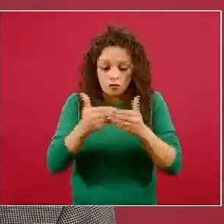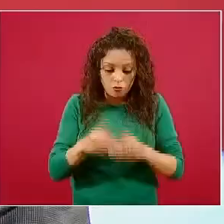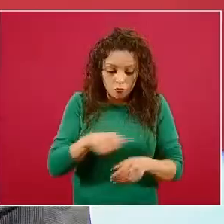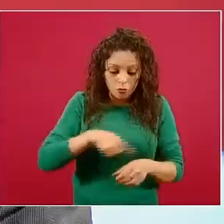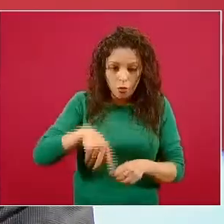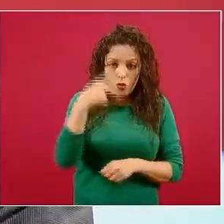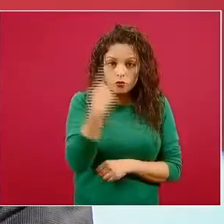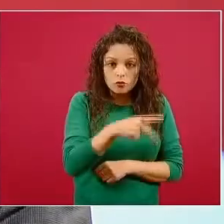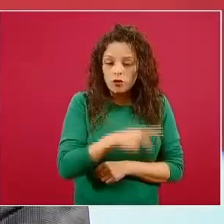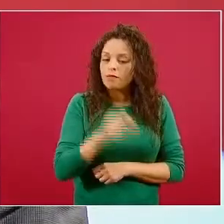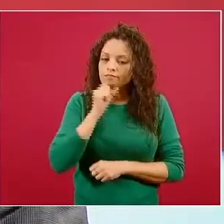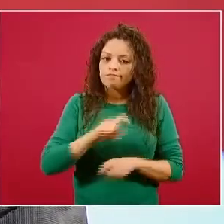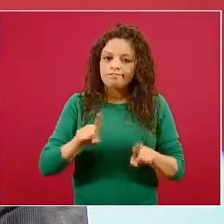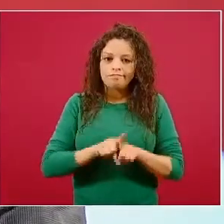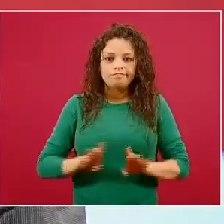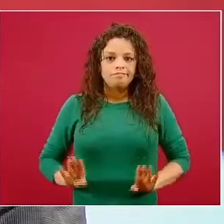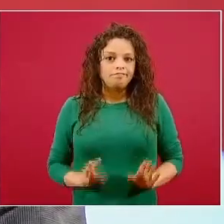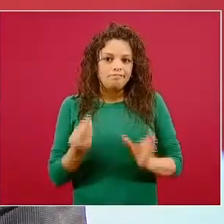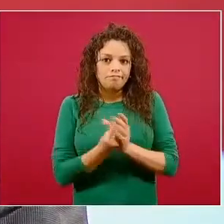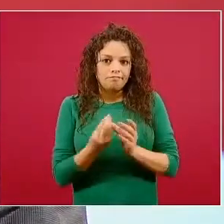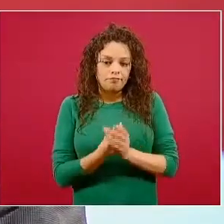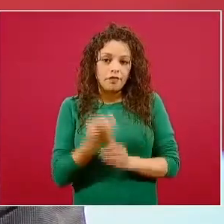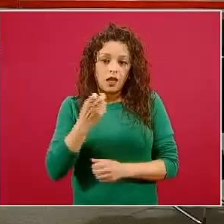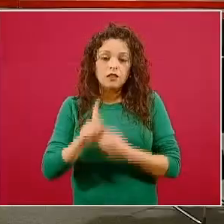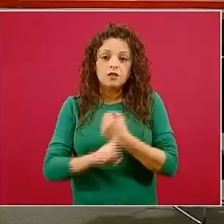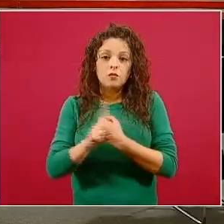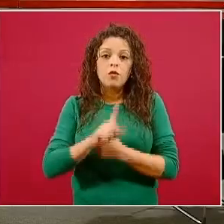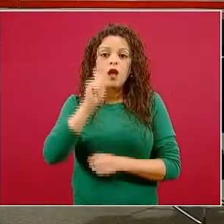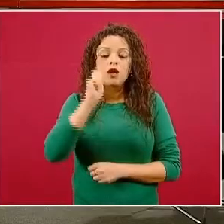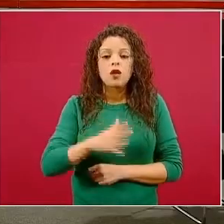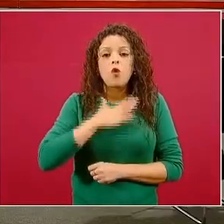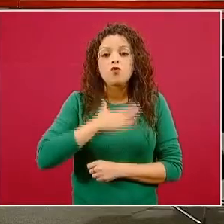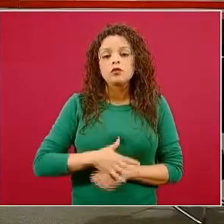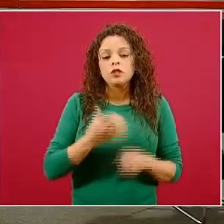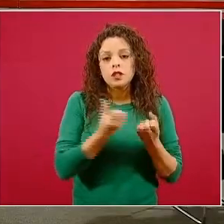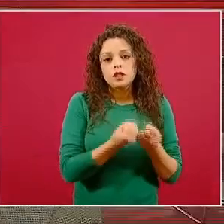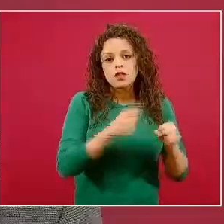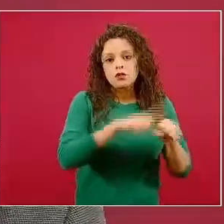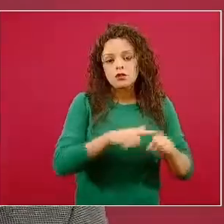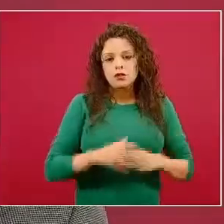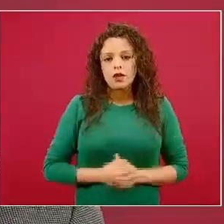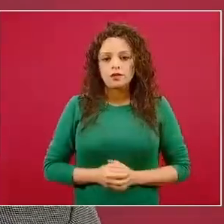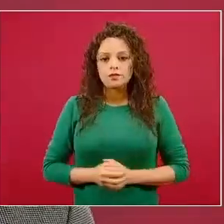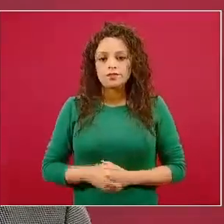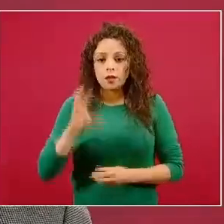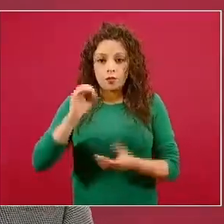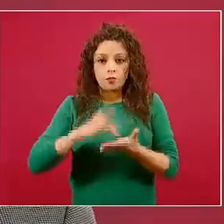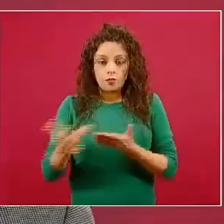distribución muy inequitativa. Es un problema de justicia social en esencia. Muchas gracias.